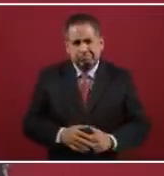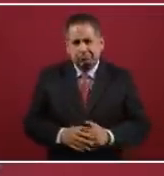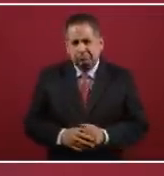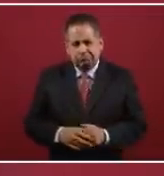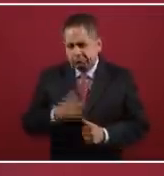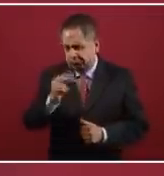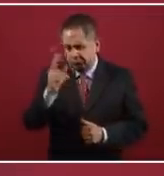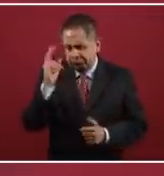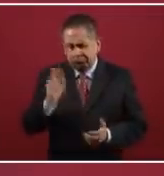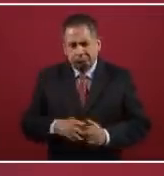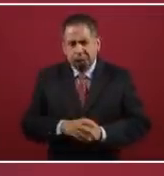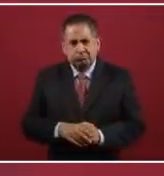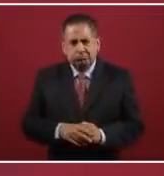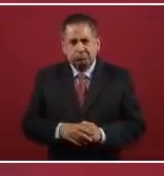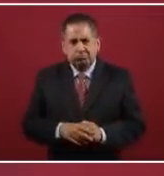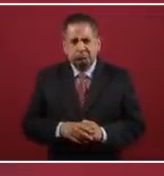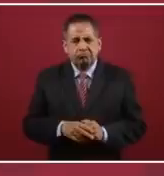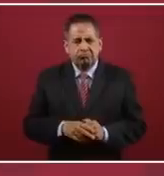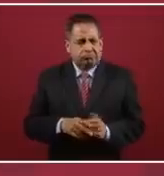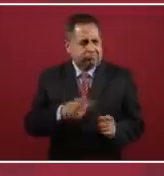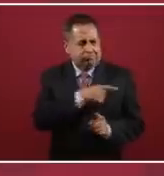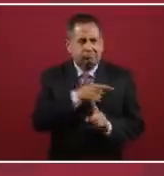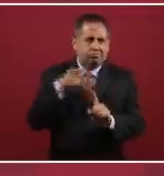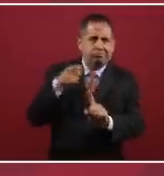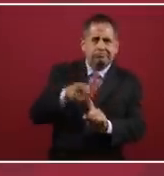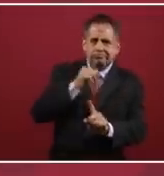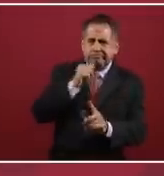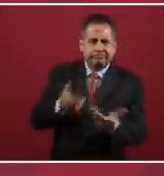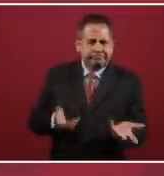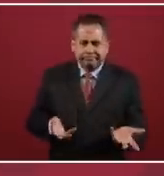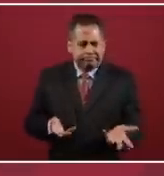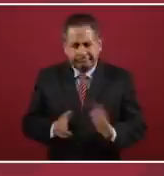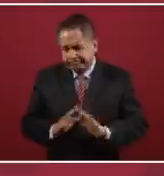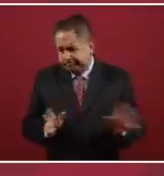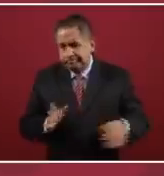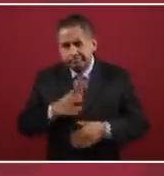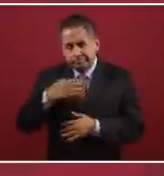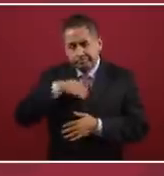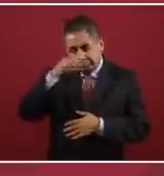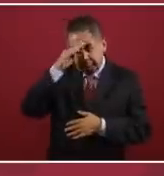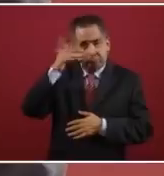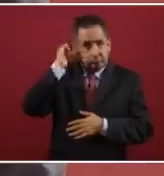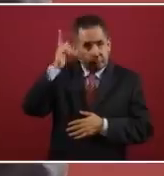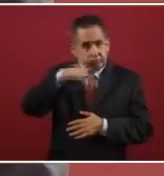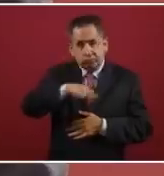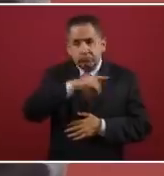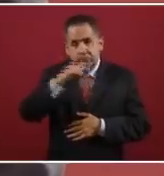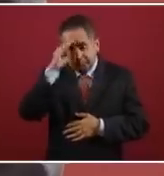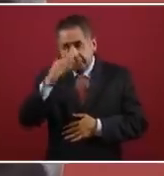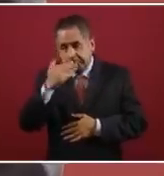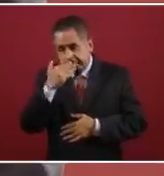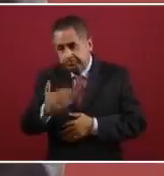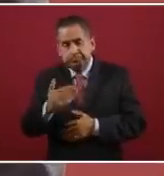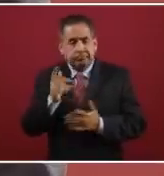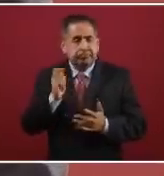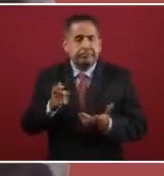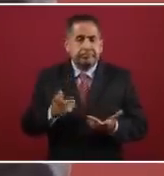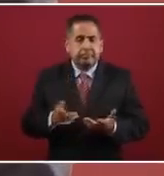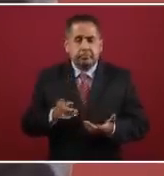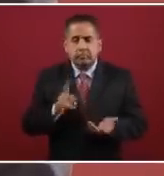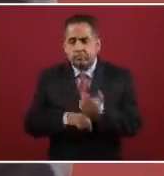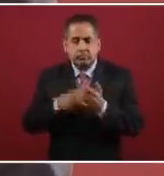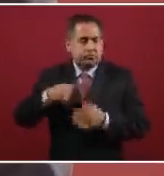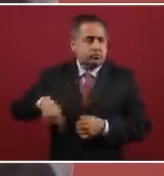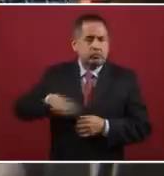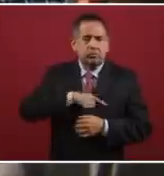no hay sentido. Yo espero que se piense bien y nosotros